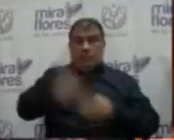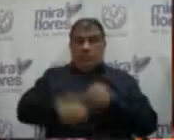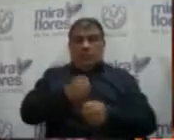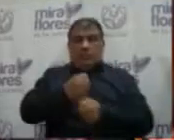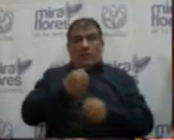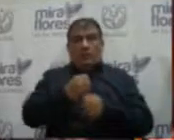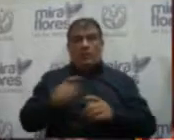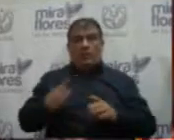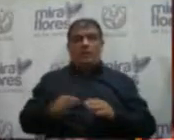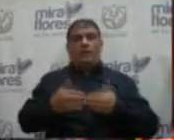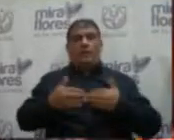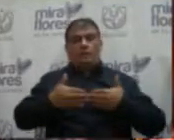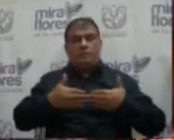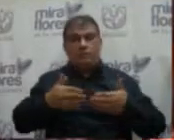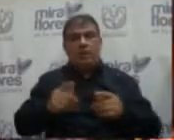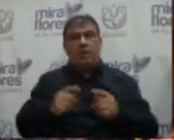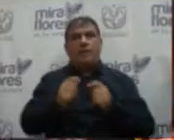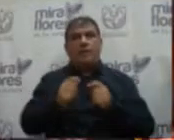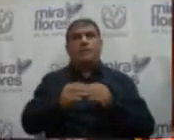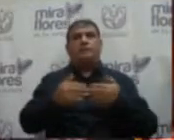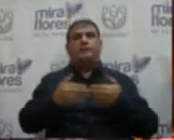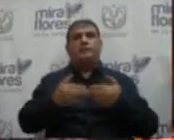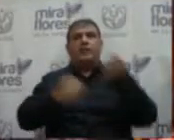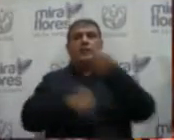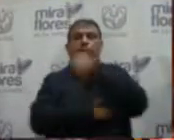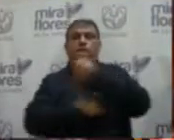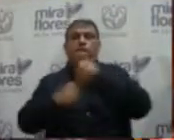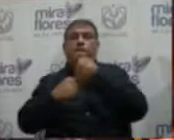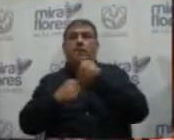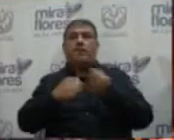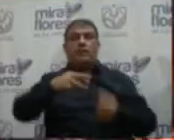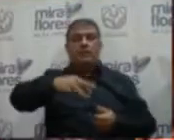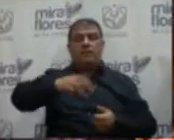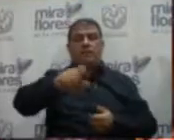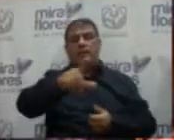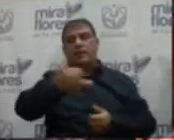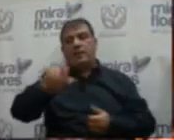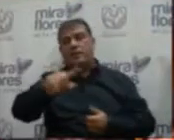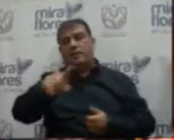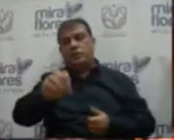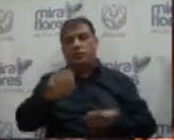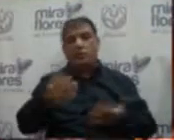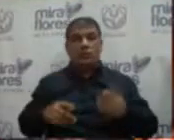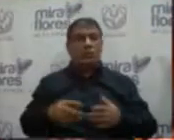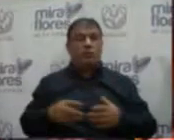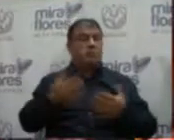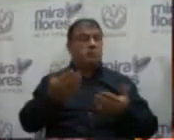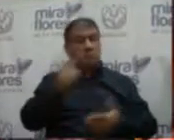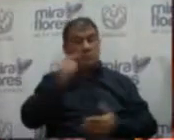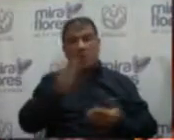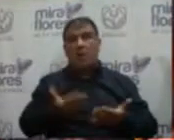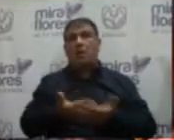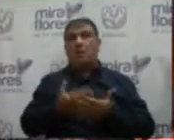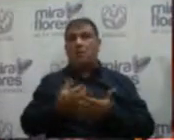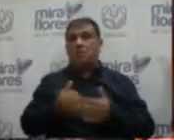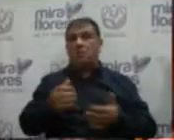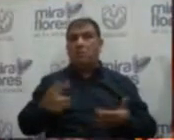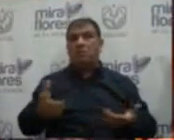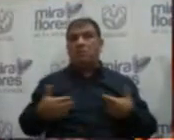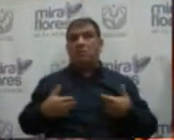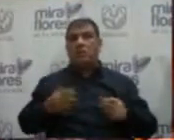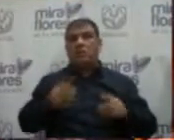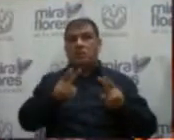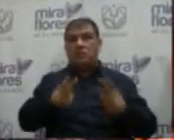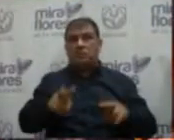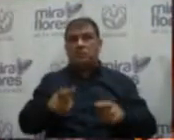inauguramos el puente mellizo denominado del Villena Rey, muy elogiado por representar una verdadera solución a